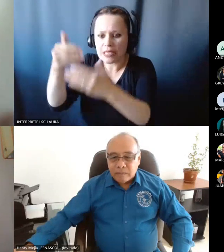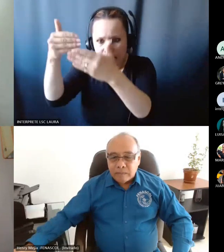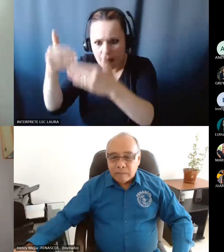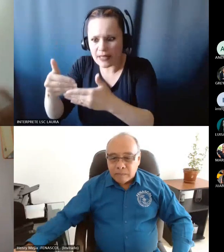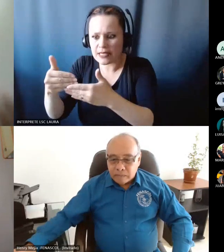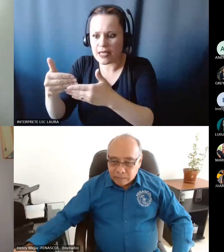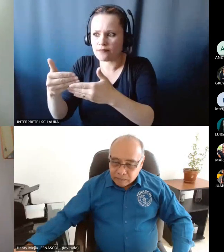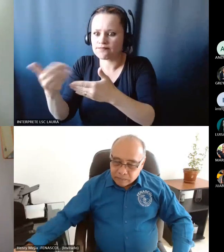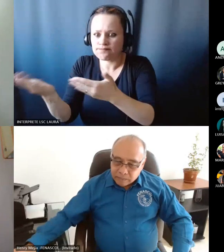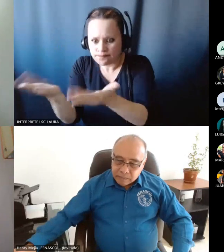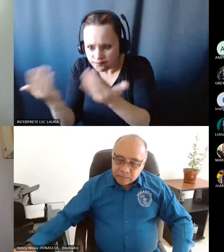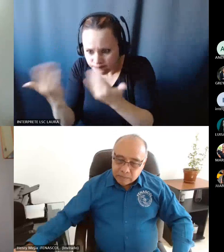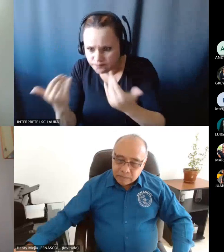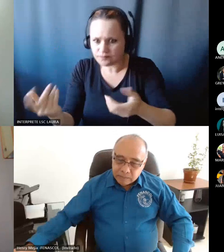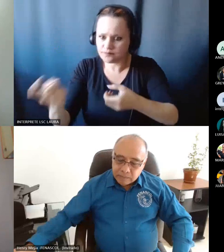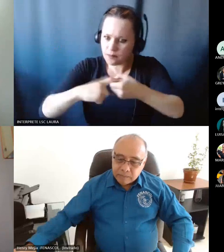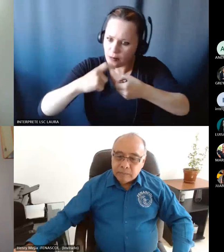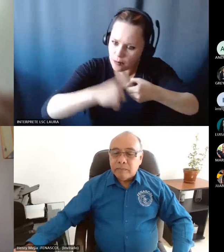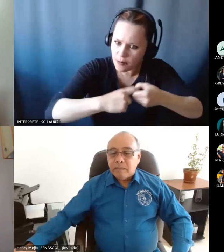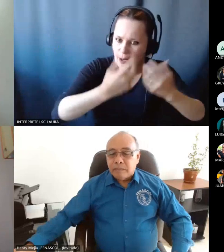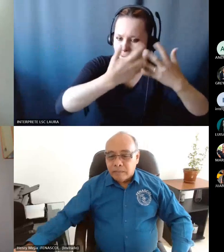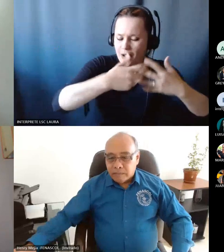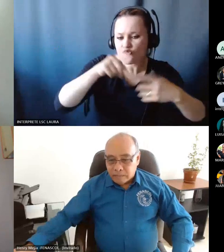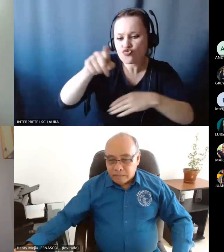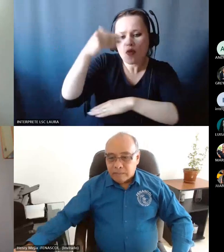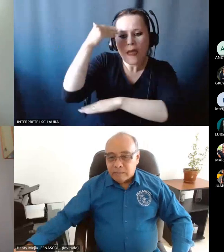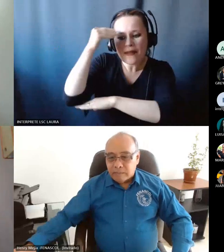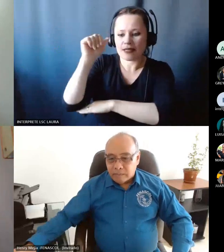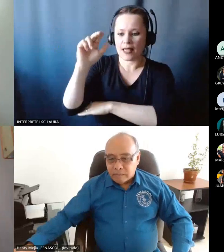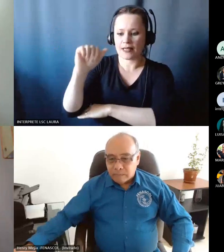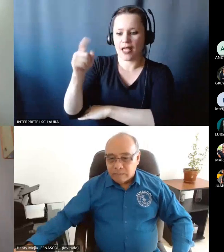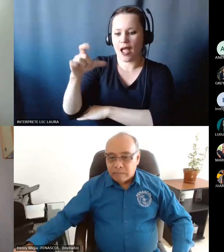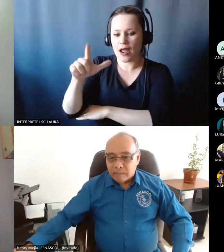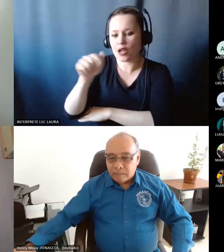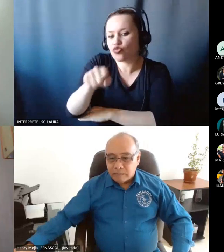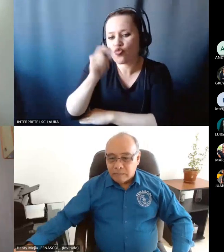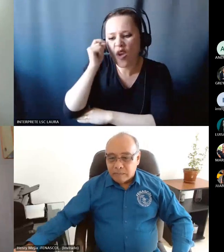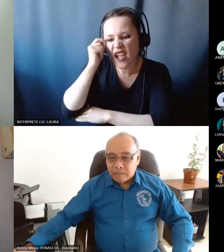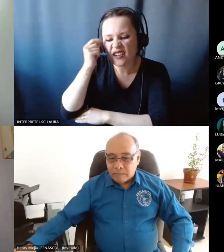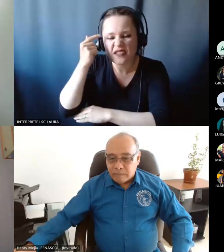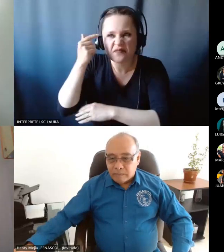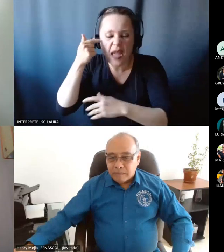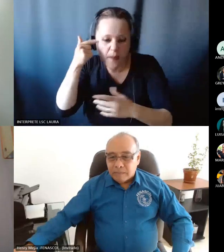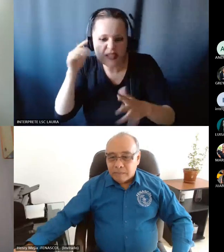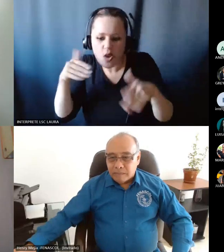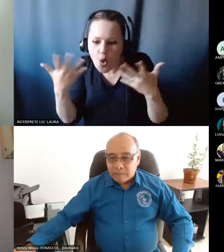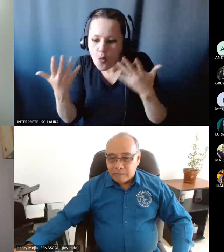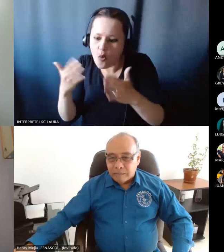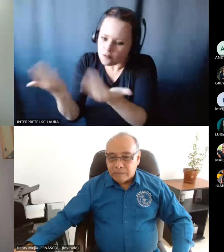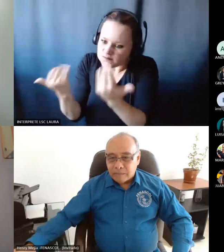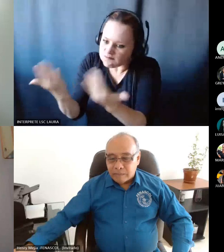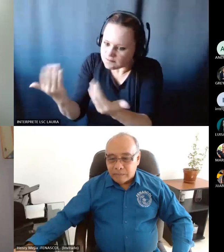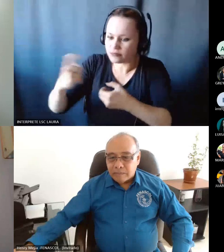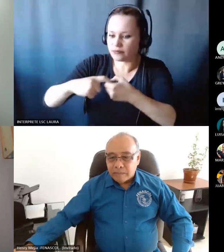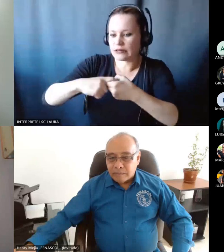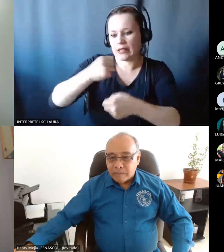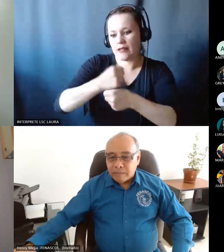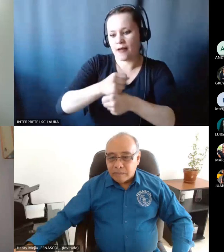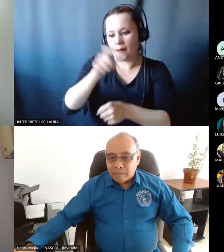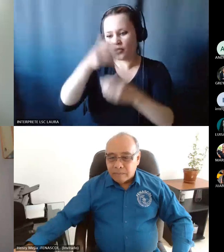podemos sumar abrir ese camino qué piensas tú Ángela Qué piensas tú Bueno yo siento